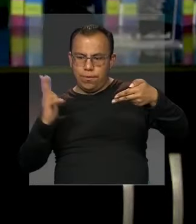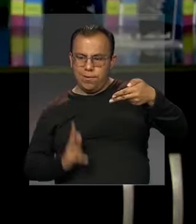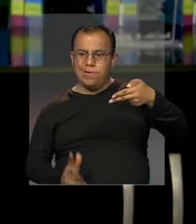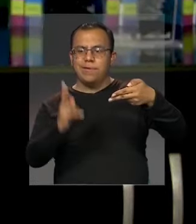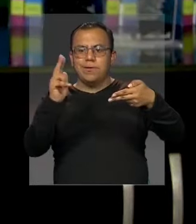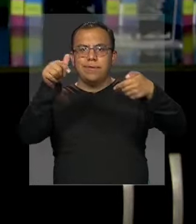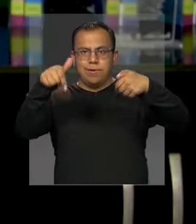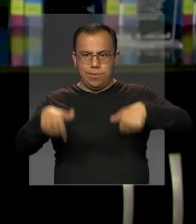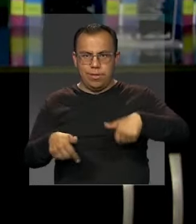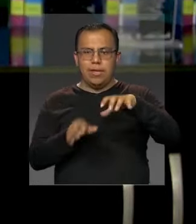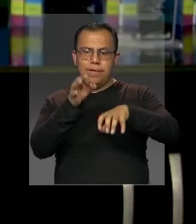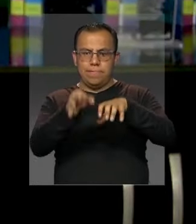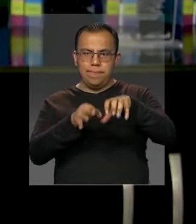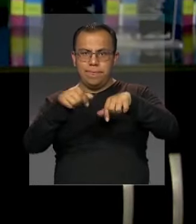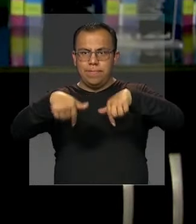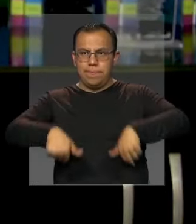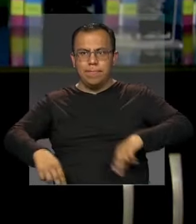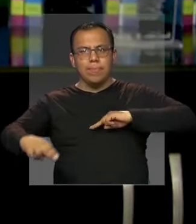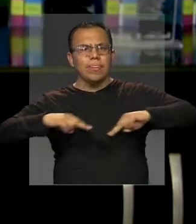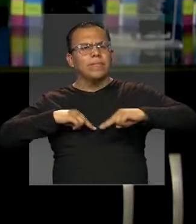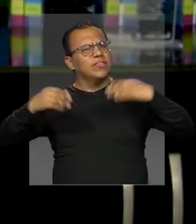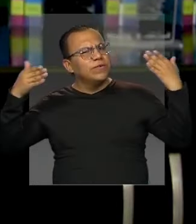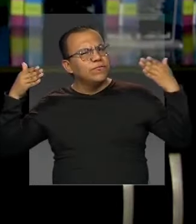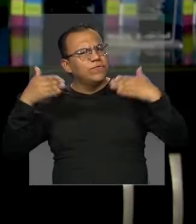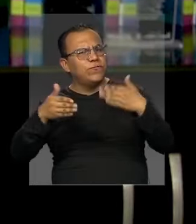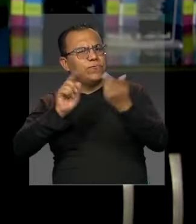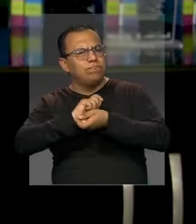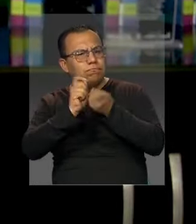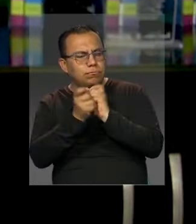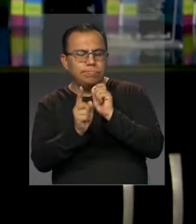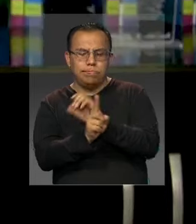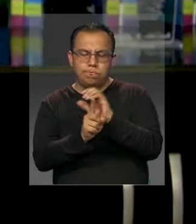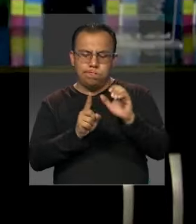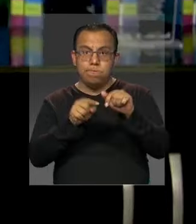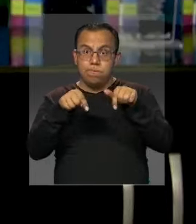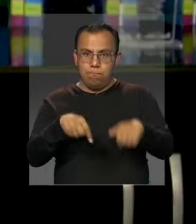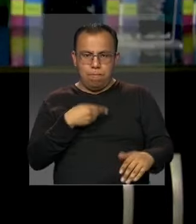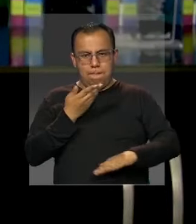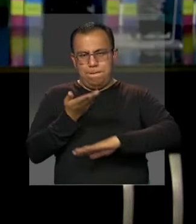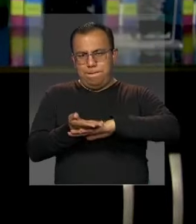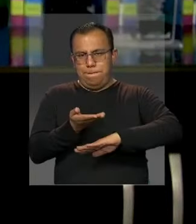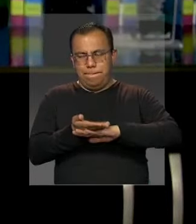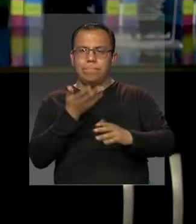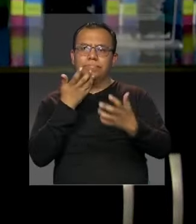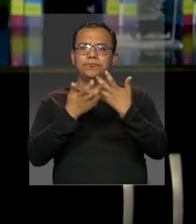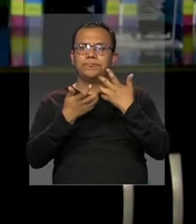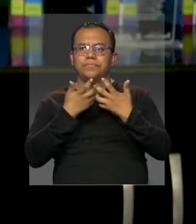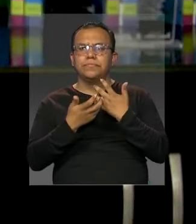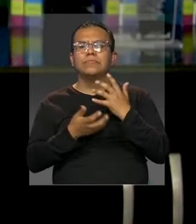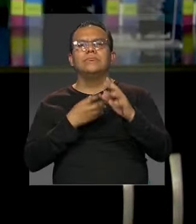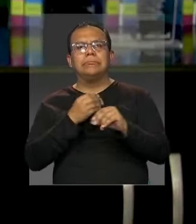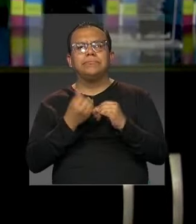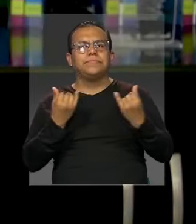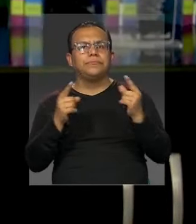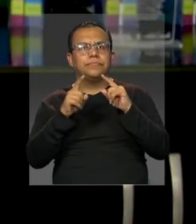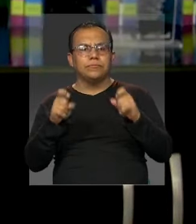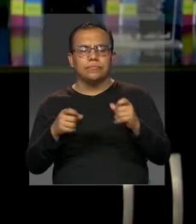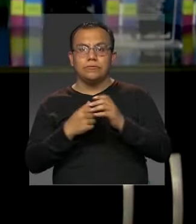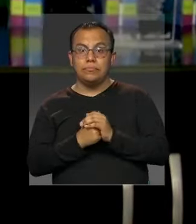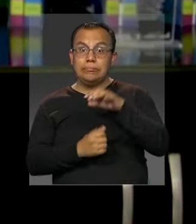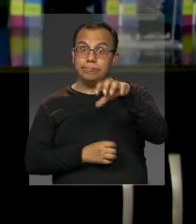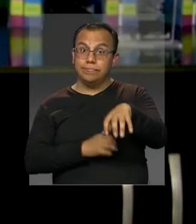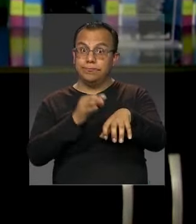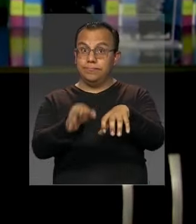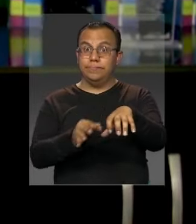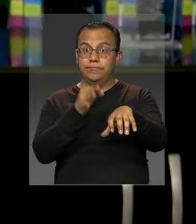manzana de esta administración. Va a tener un enfoque en transformación cultural, que es una de nuestras apuestas con el sistema. Va a ser una manzana